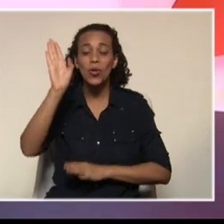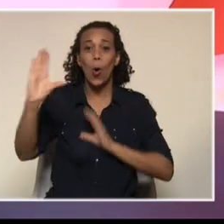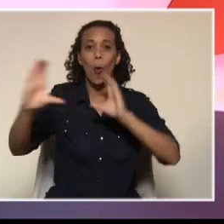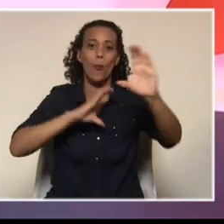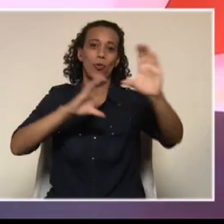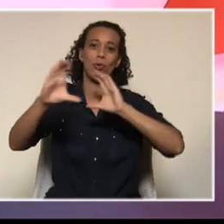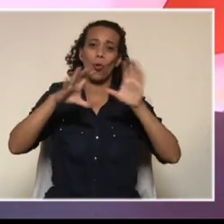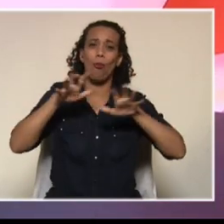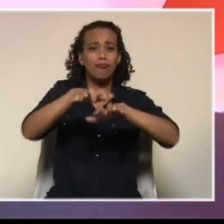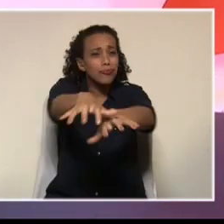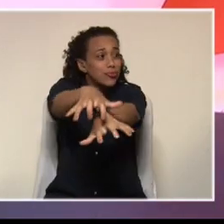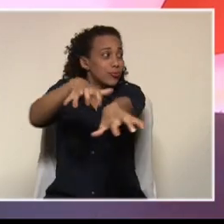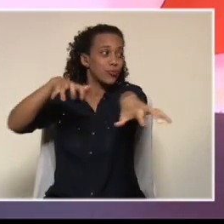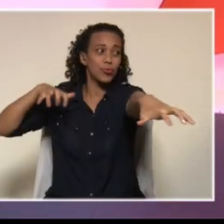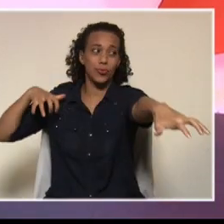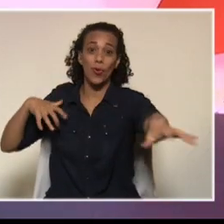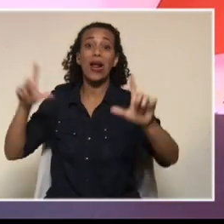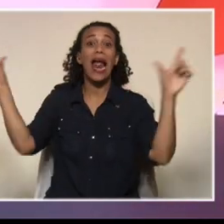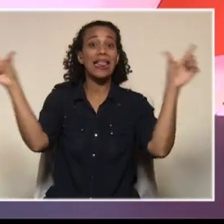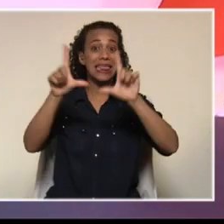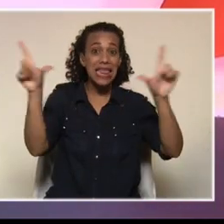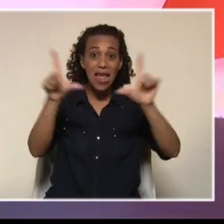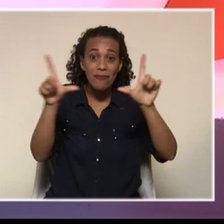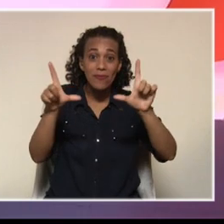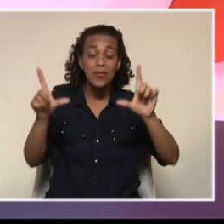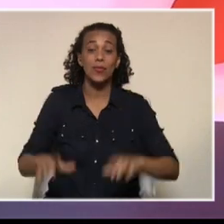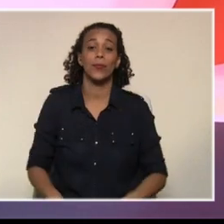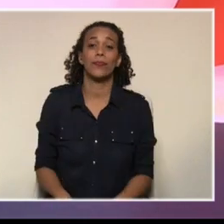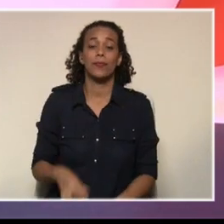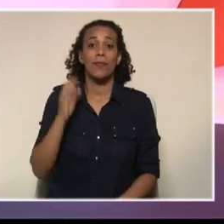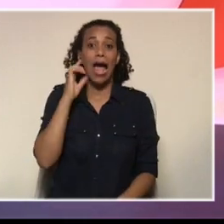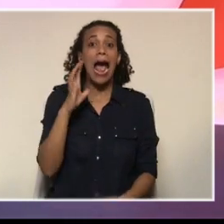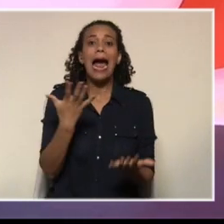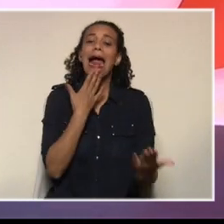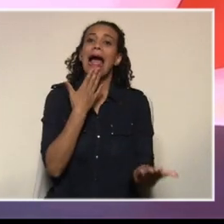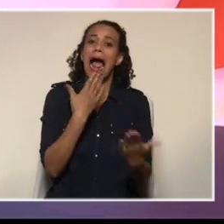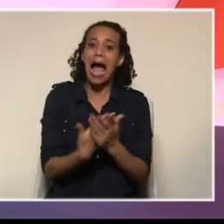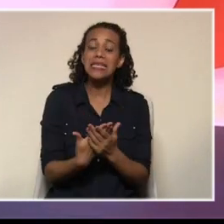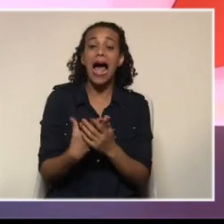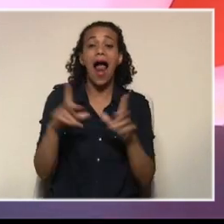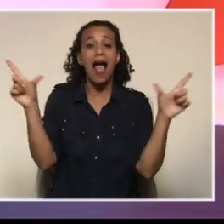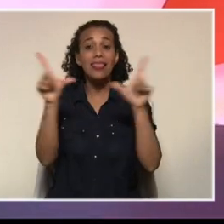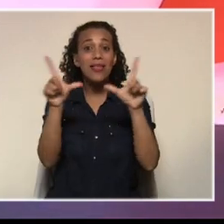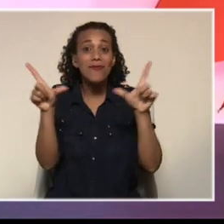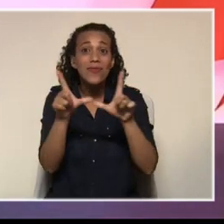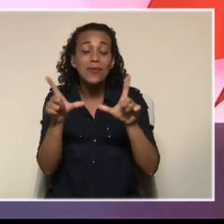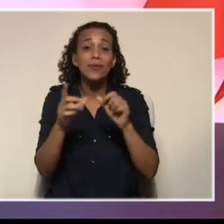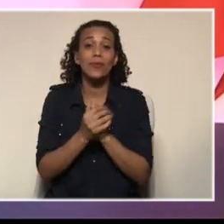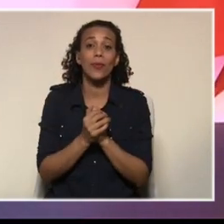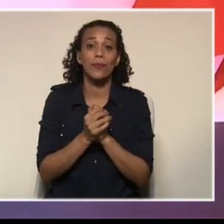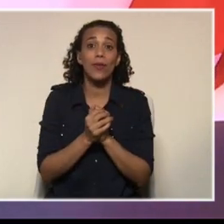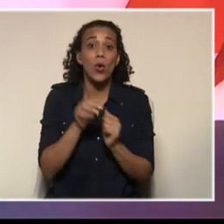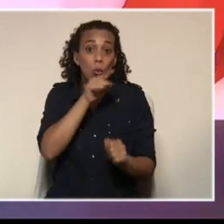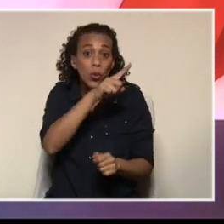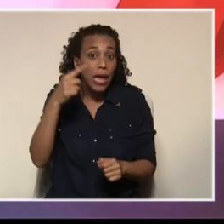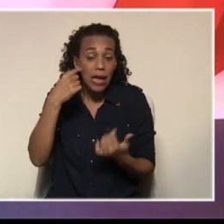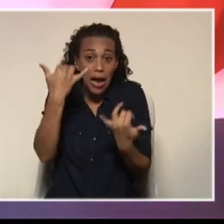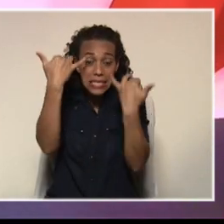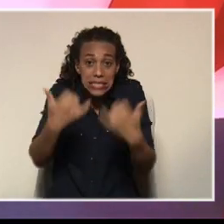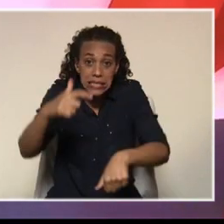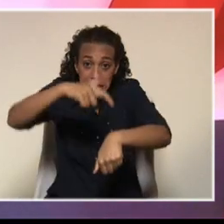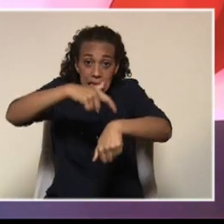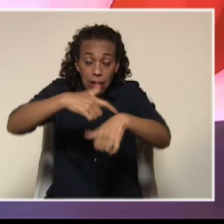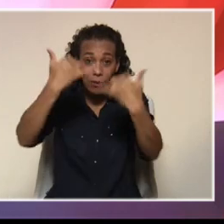comunicación masivo. De la misma forma, también lo estamos haciendo gracias a la televisión, es decir, que ustedes están viendo en